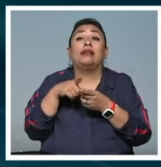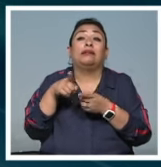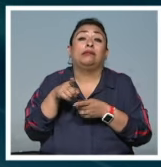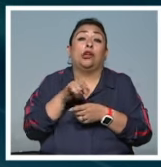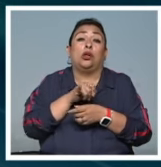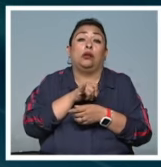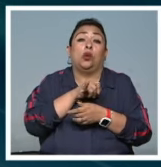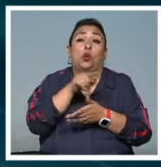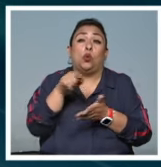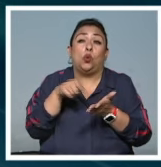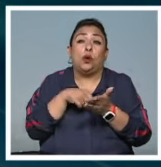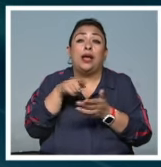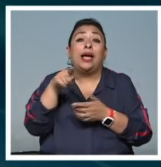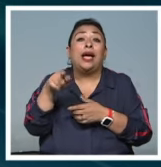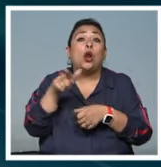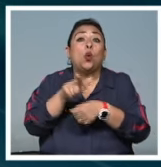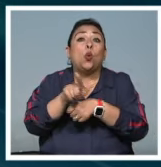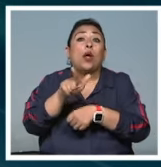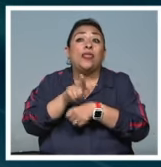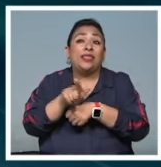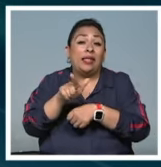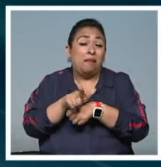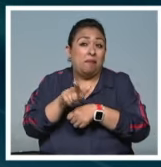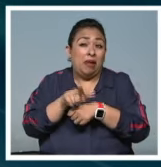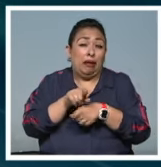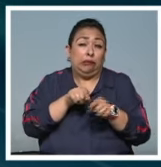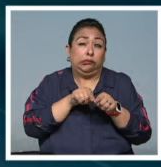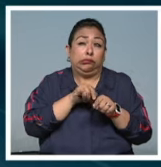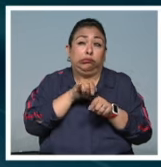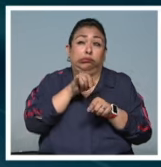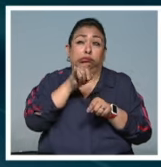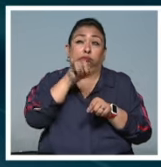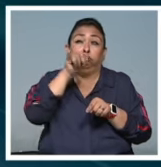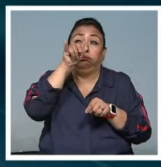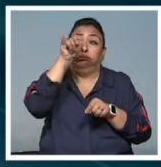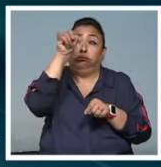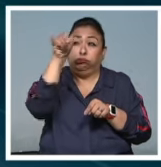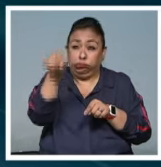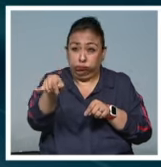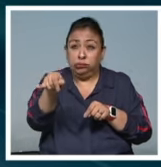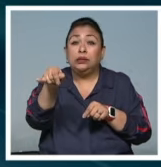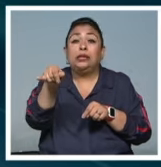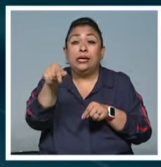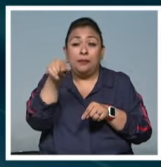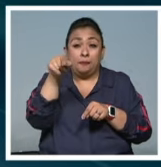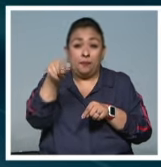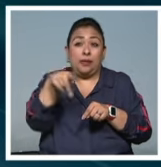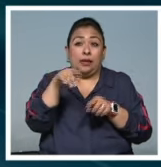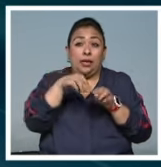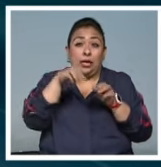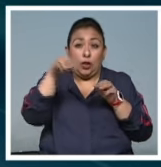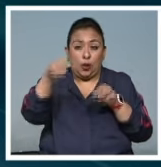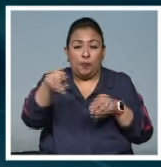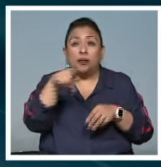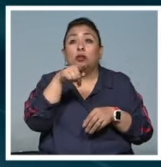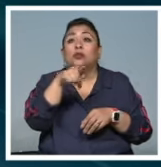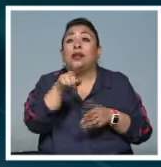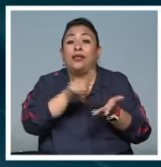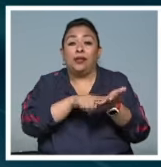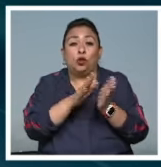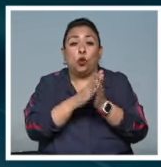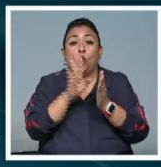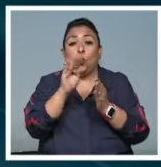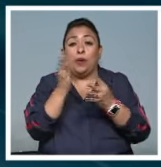están ubicados en Guatemala, es decir, a muchos, muchos kilómetros de Palenque. A través de